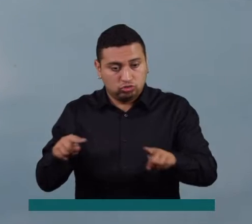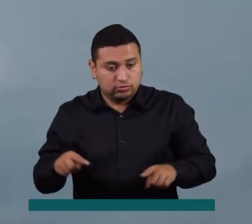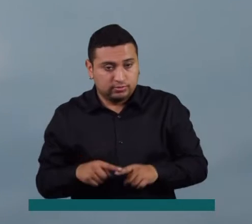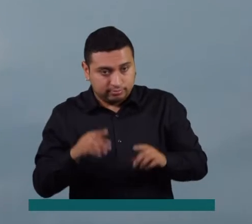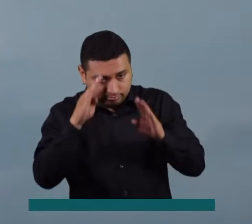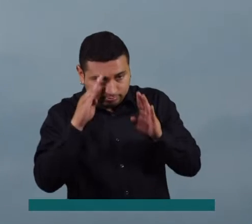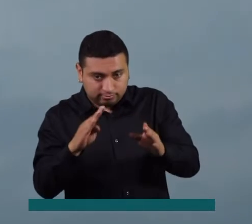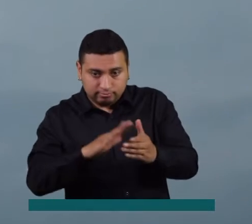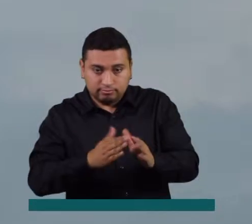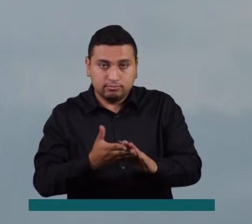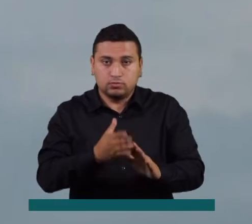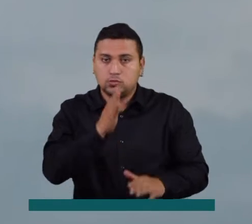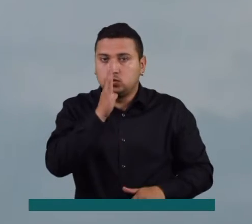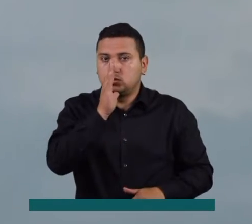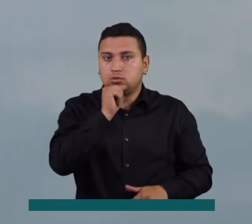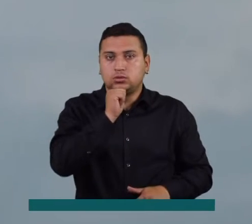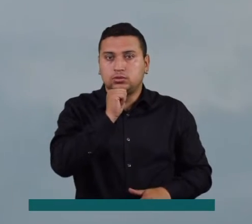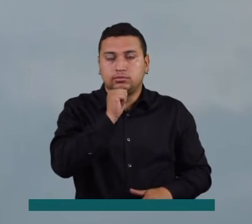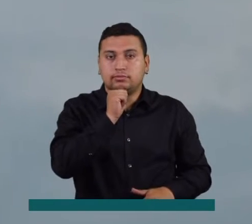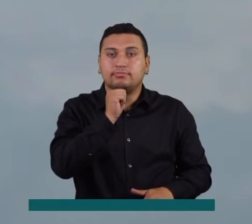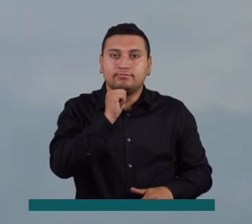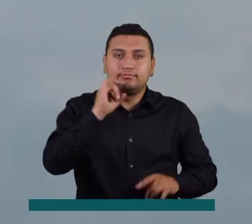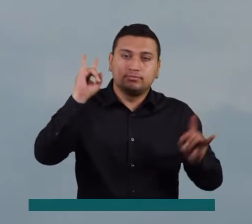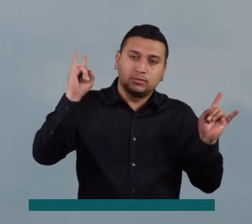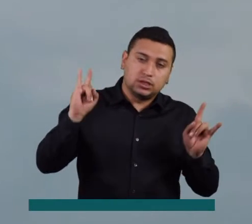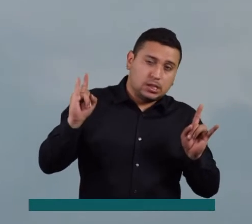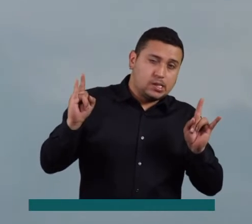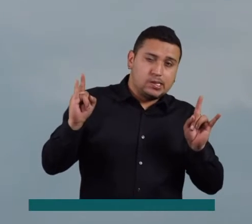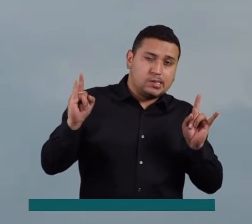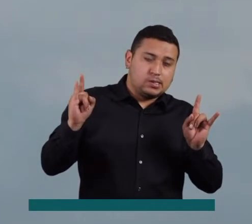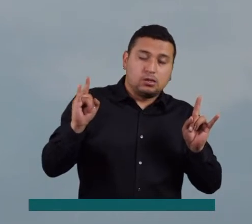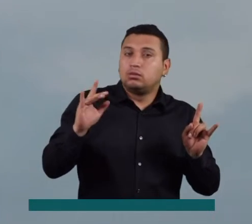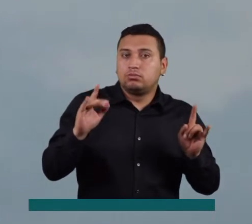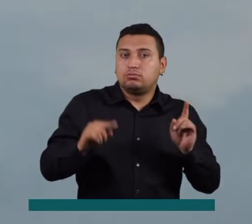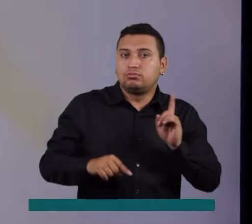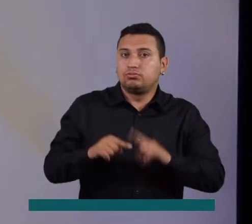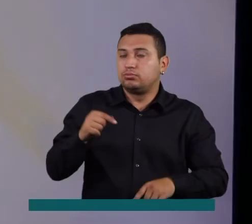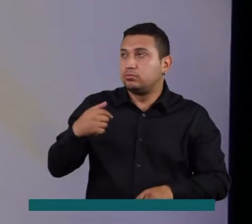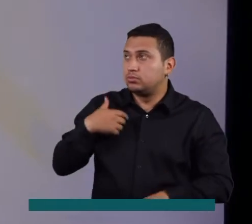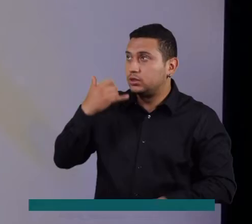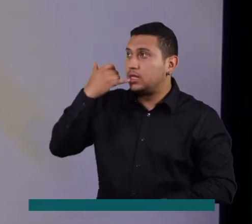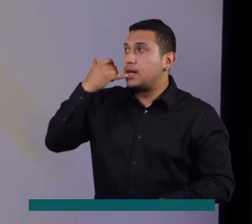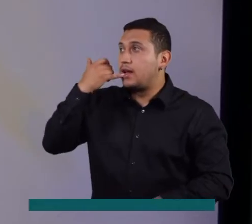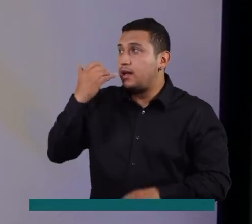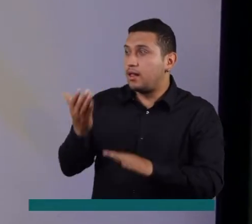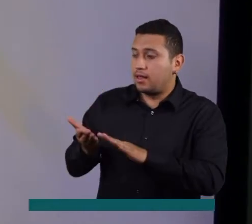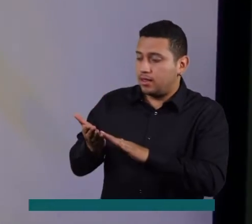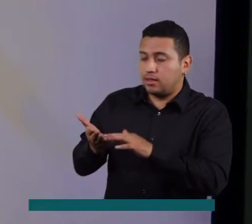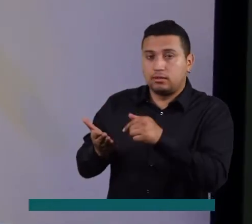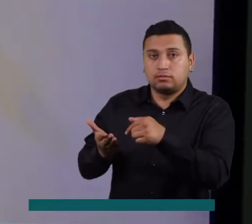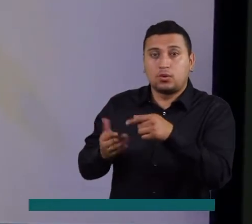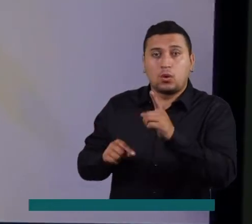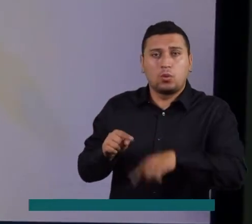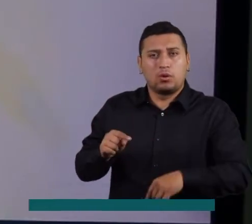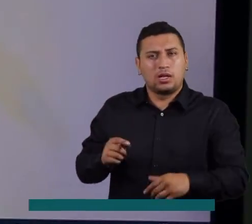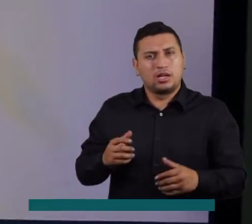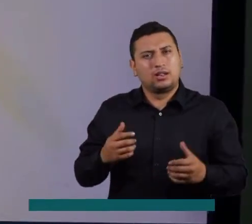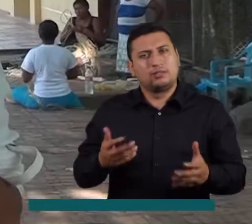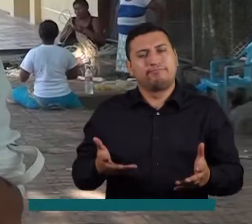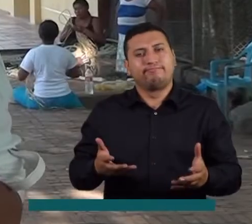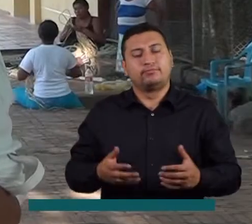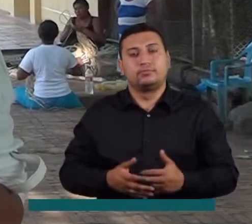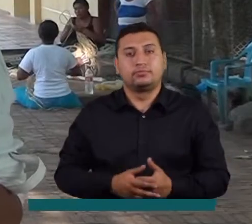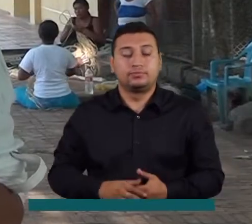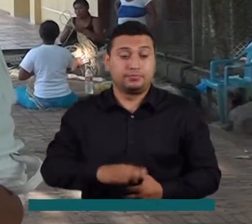cuenta con una oficina física en Puerto Carreño para atender a la comunidad. Si no hay señal, los usuarios tampoco pueden llamar para solicitar servicio